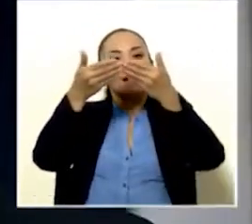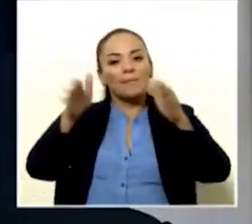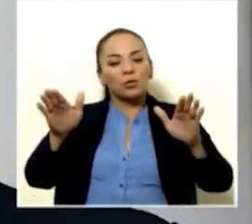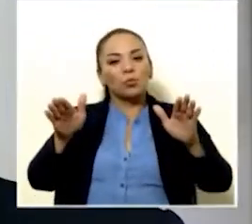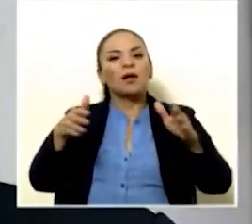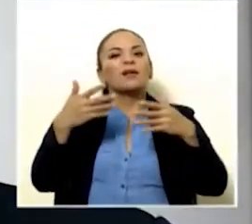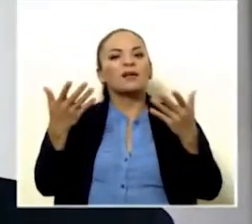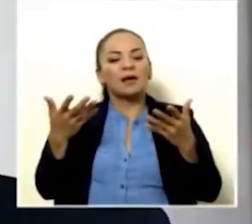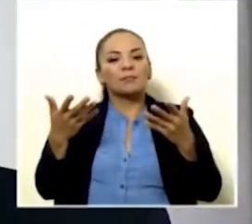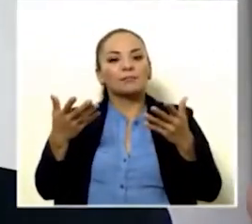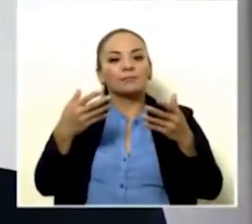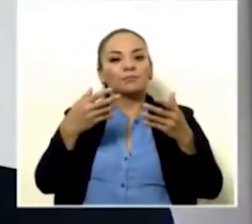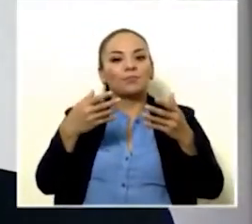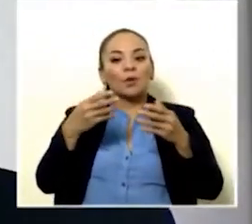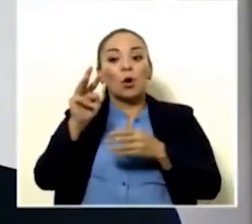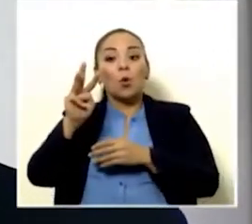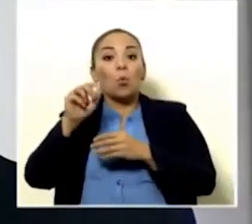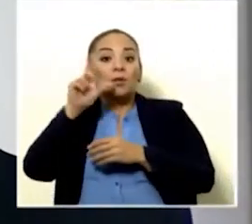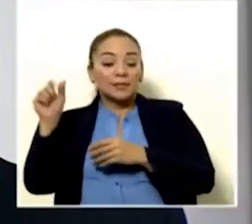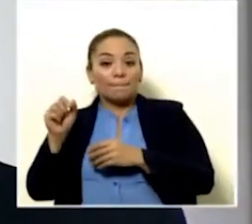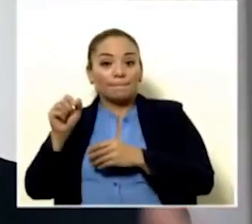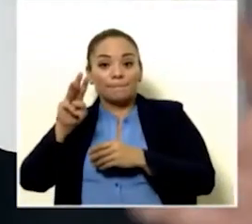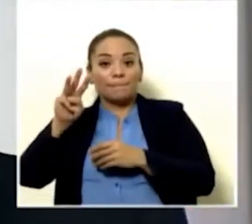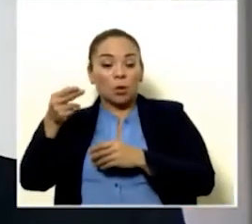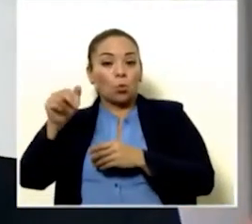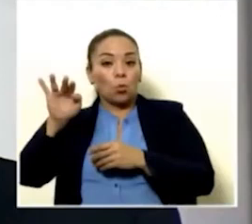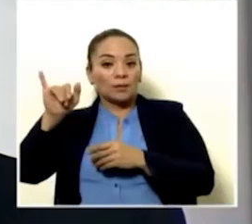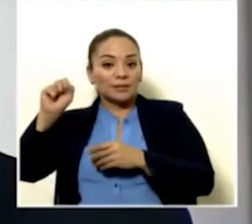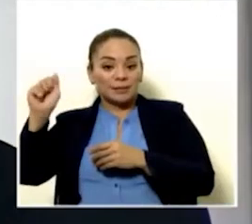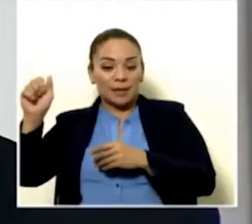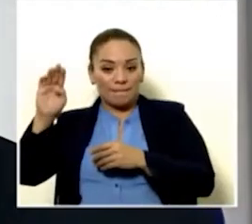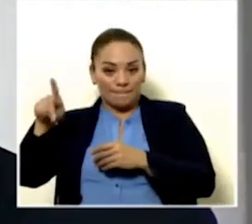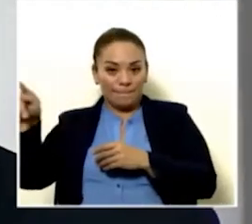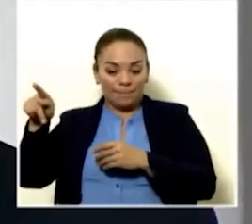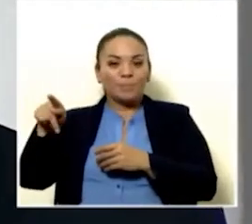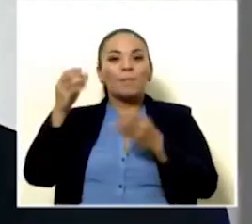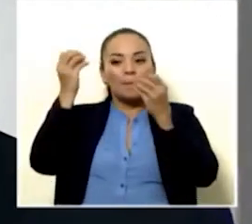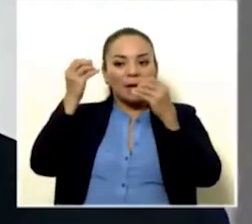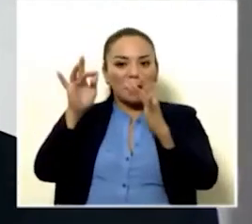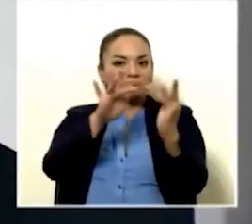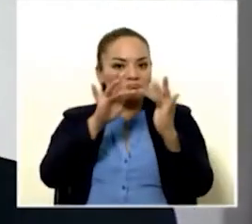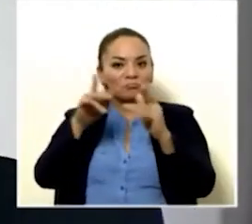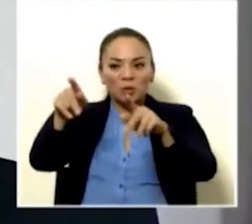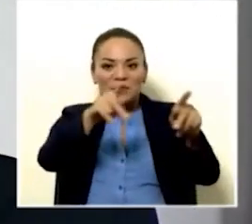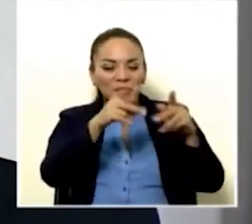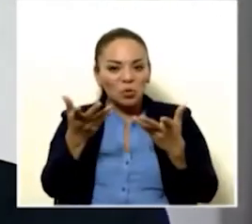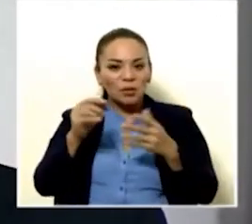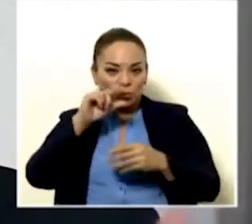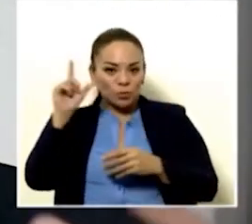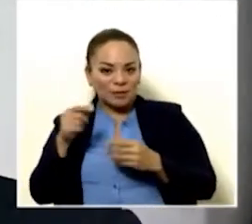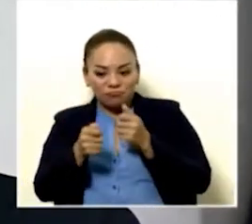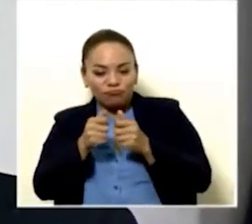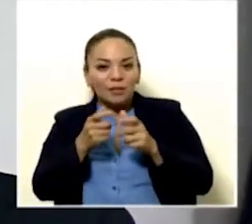de unas líneas de WhatsApp, el chat WhatsApp con el presidente, para remitir la información a los ciudadanos. Hay 2 aspectos que